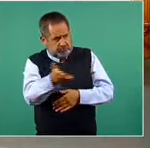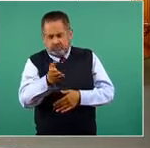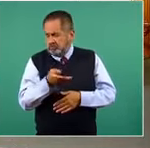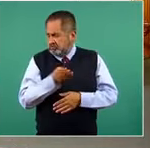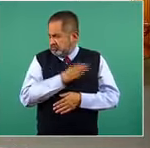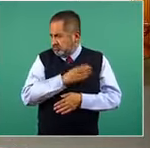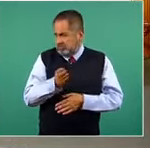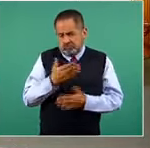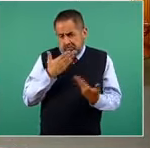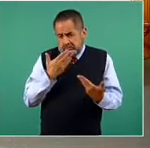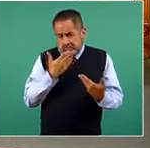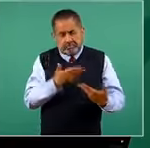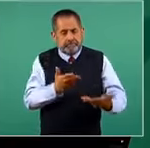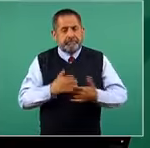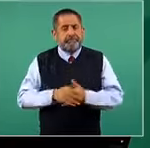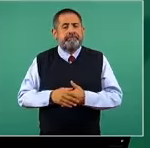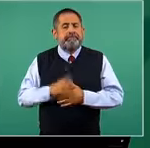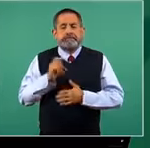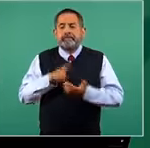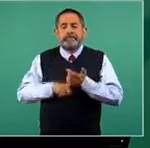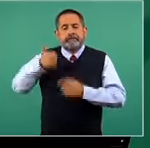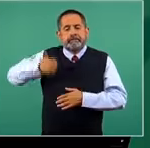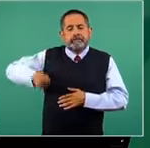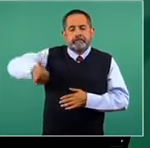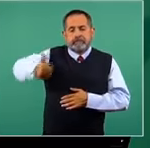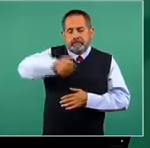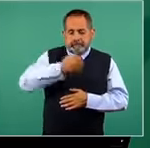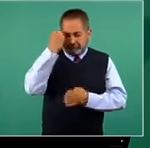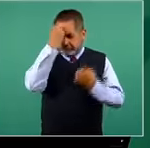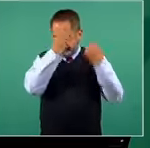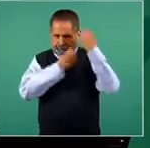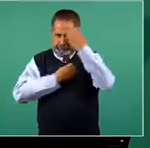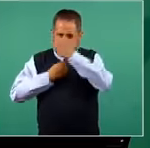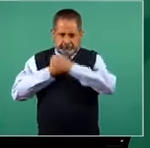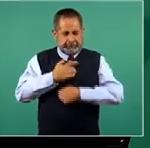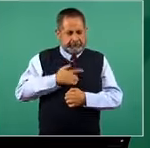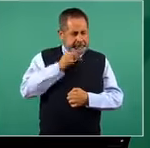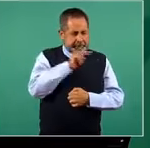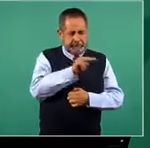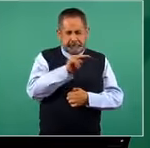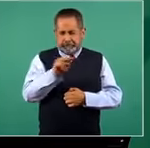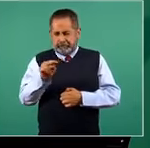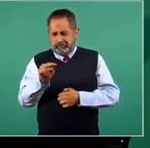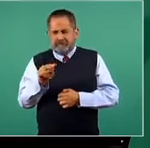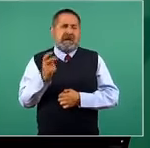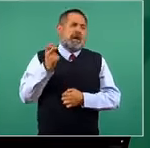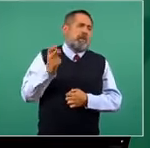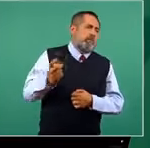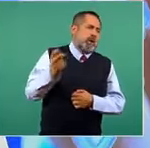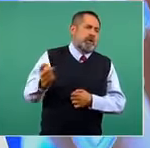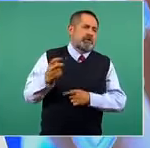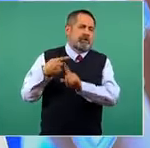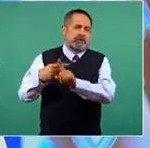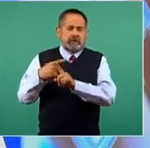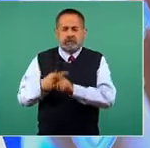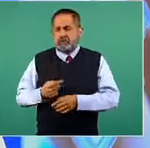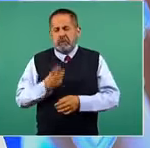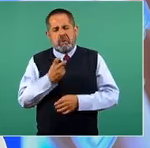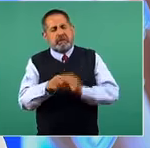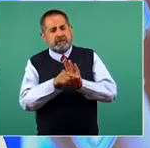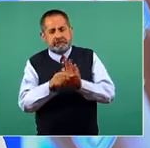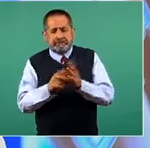bueno. El balance que haga cada quien de si esto tuvo una repercusión o la otra en términos de la política